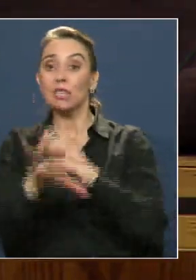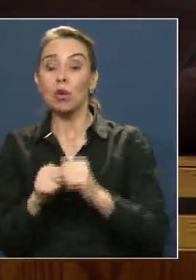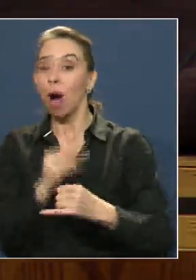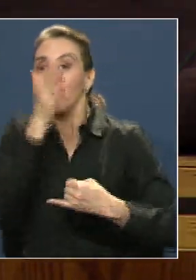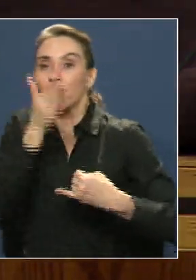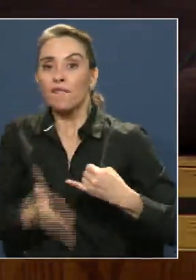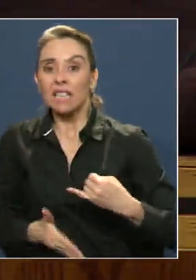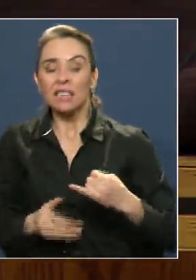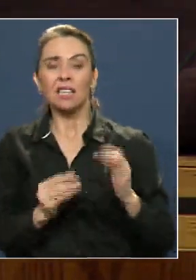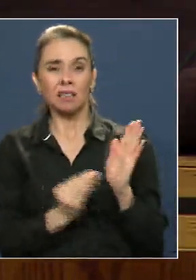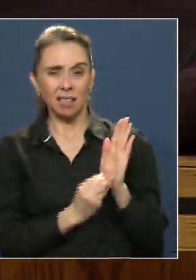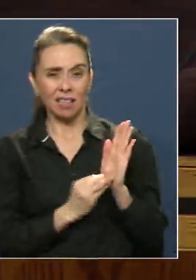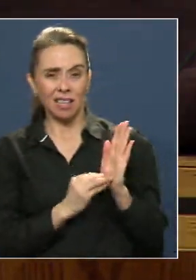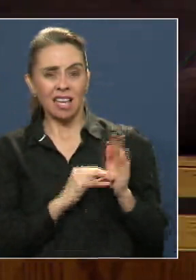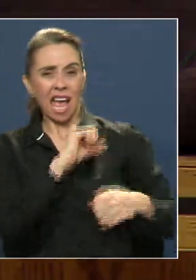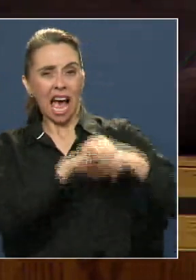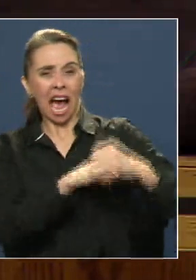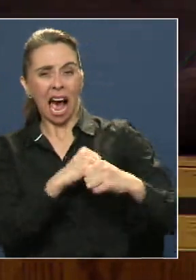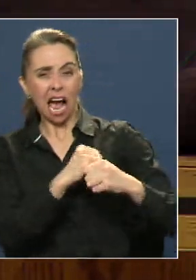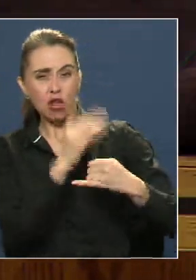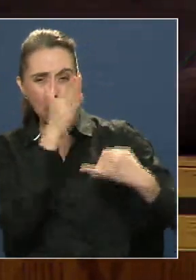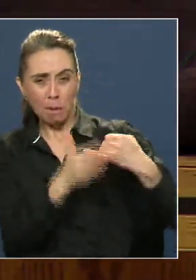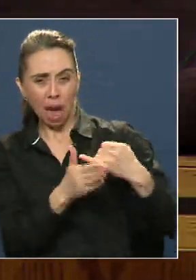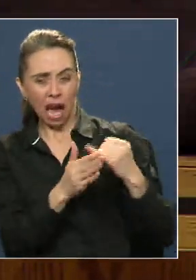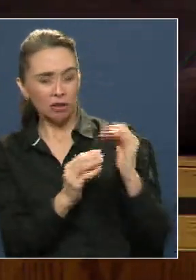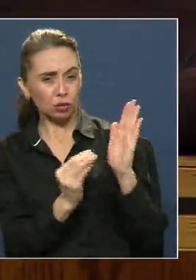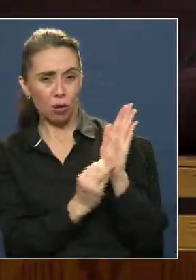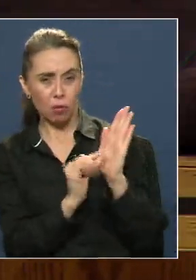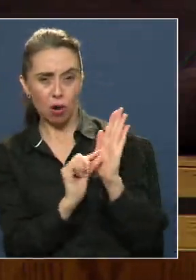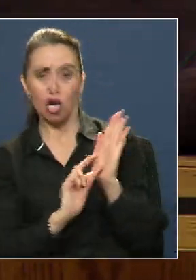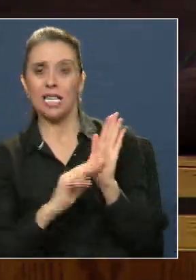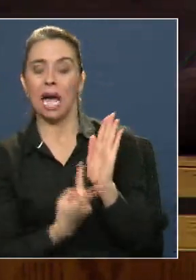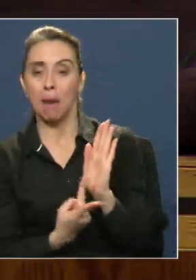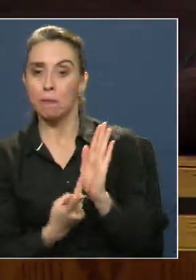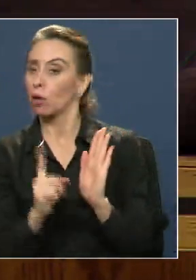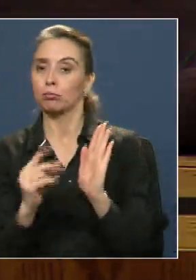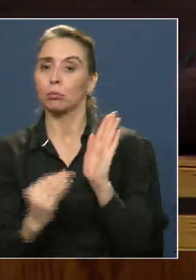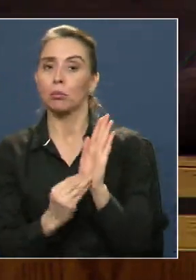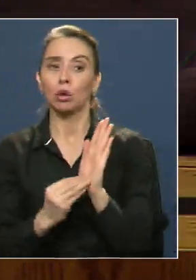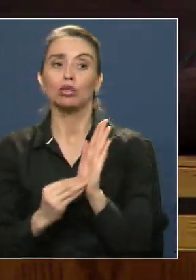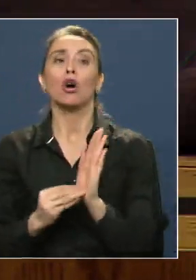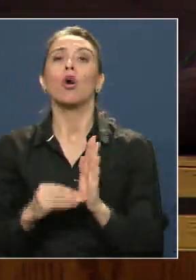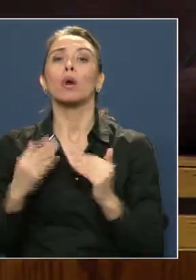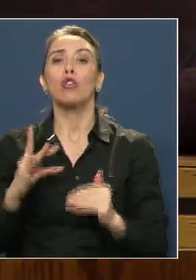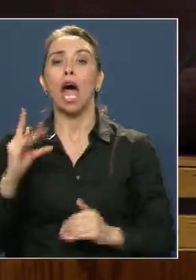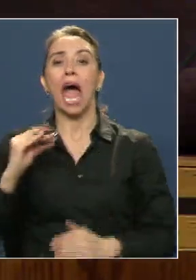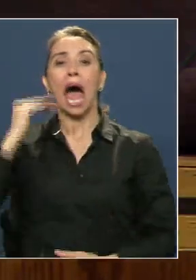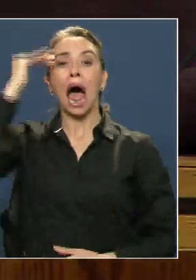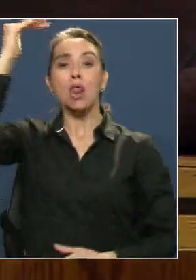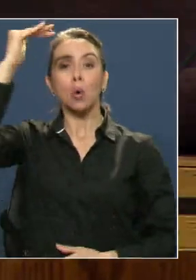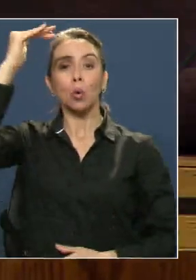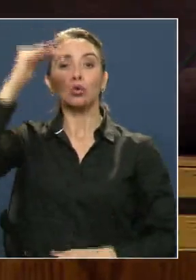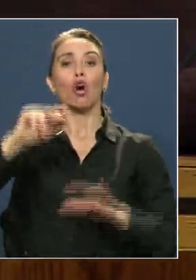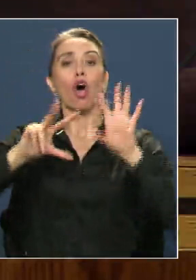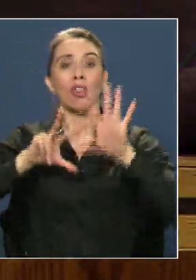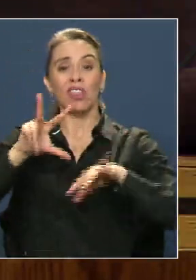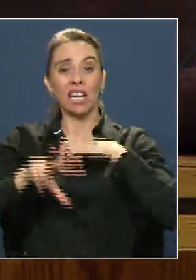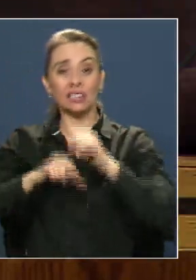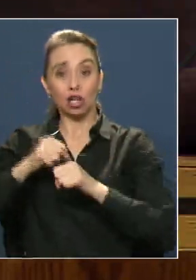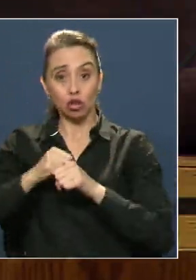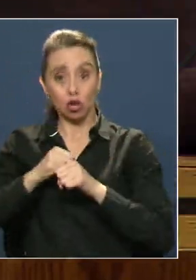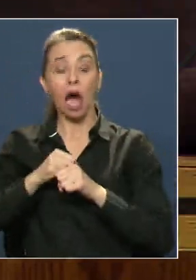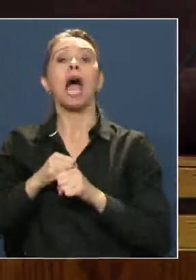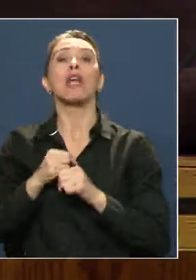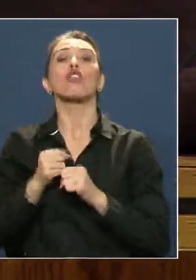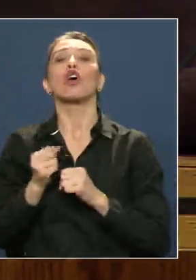esos plazos, que además variaron, iban a ser a contar de la edad adulta, desde los 18, 5 años